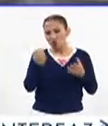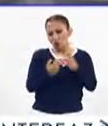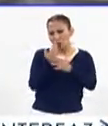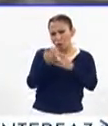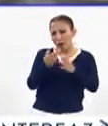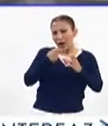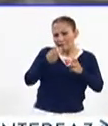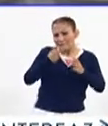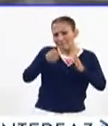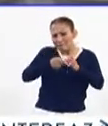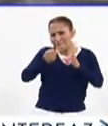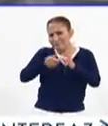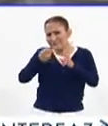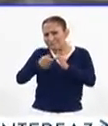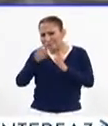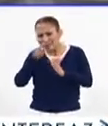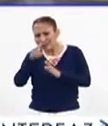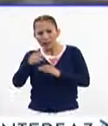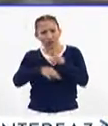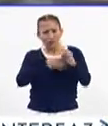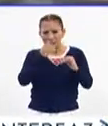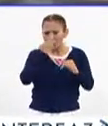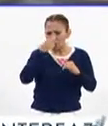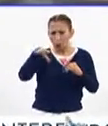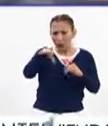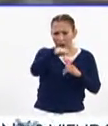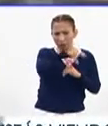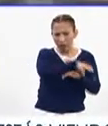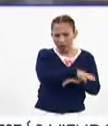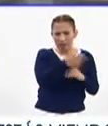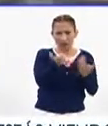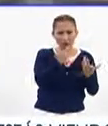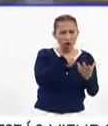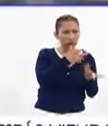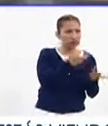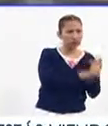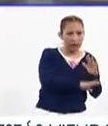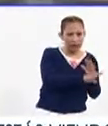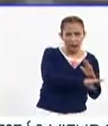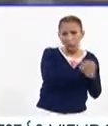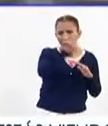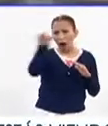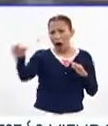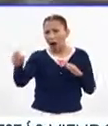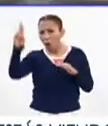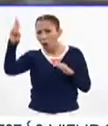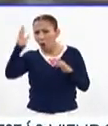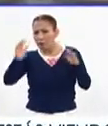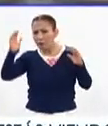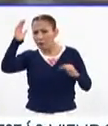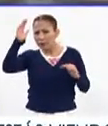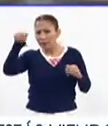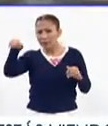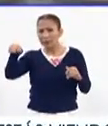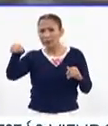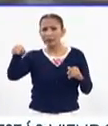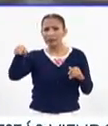boga últimamente en todas las instituciones de educación, desde los niveles básicos hasta las instituciones de